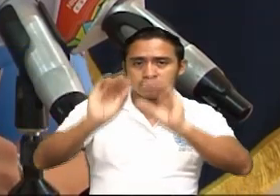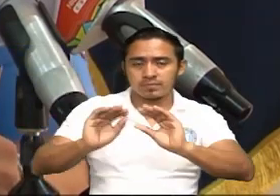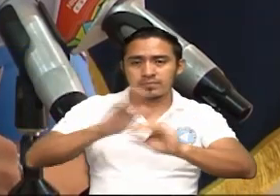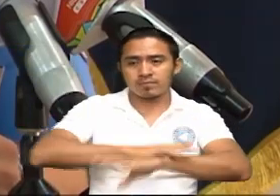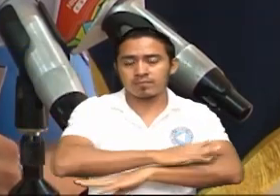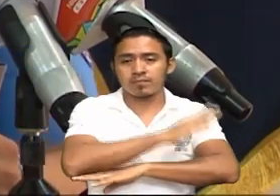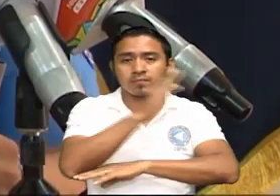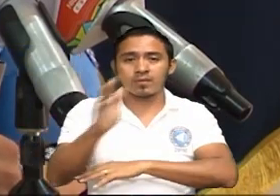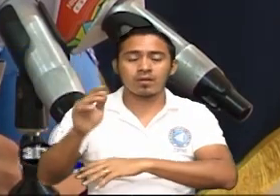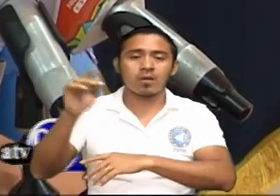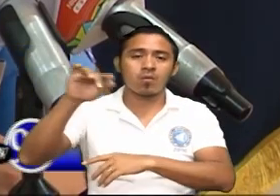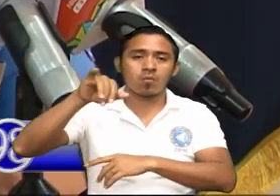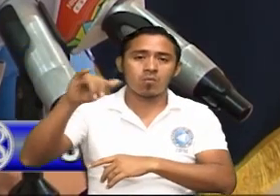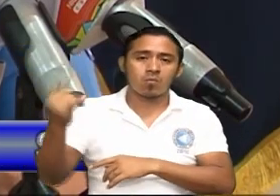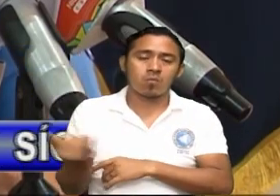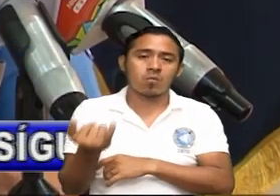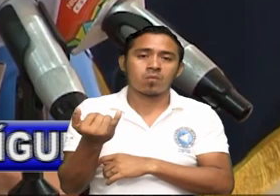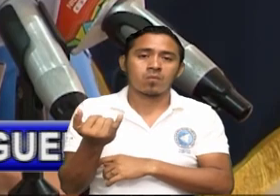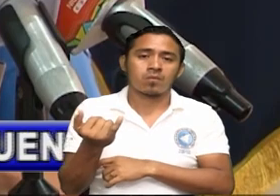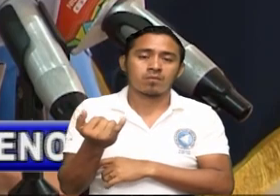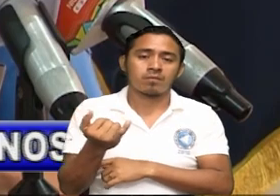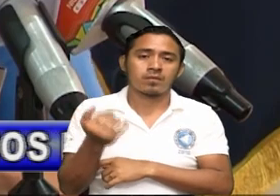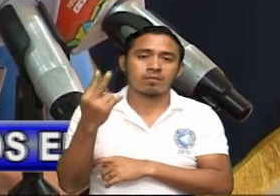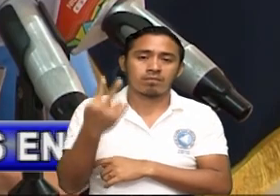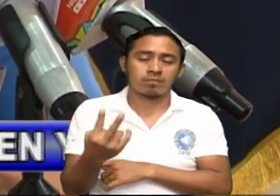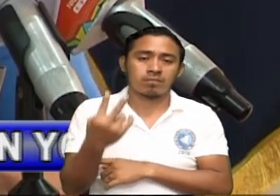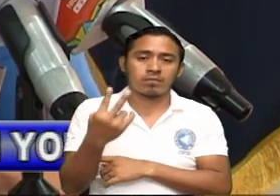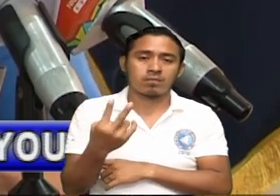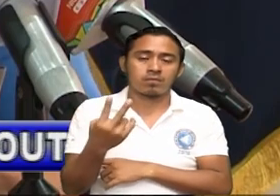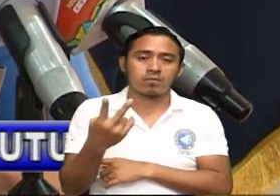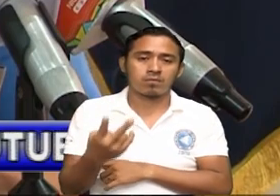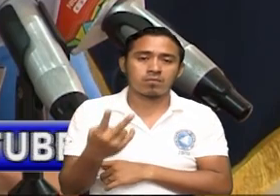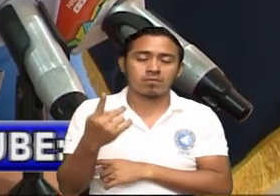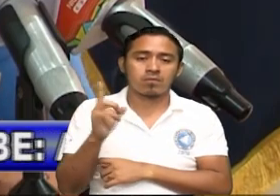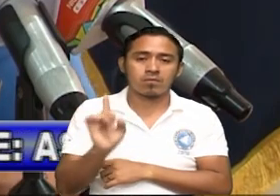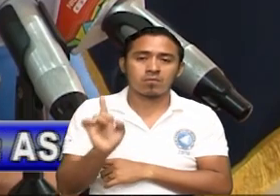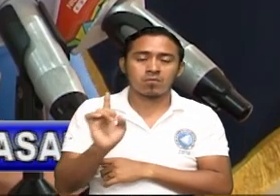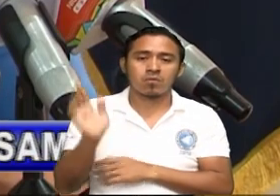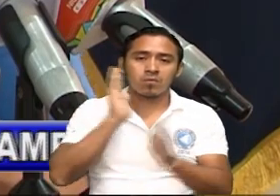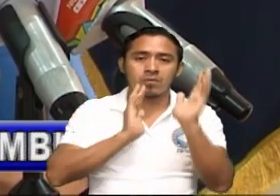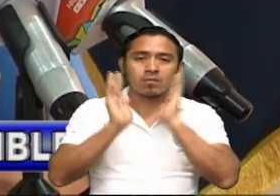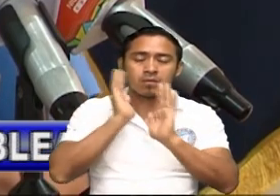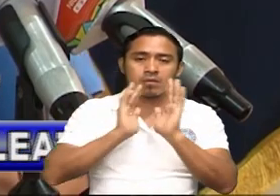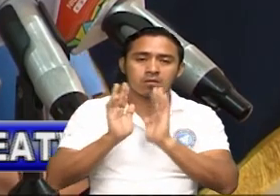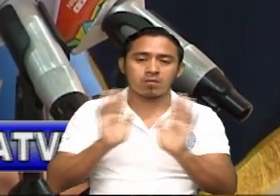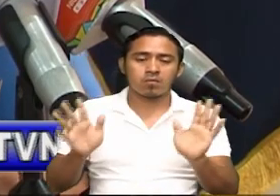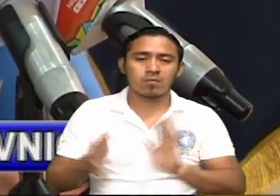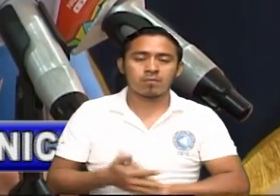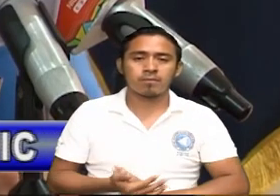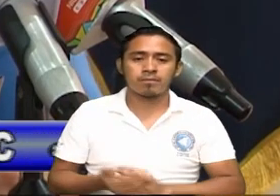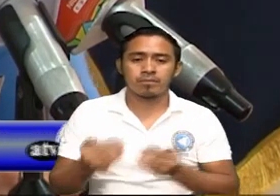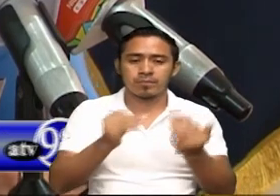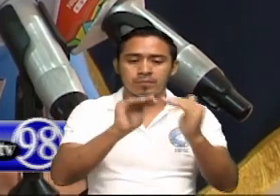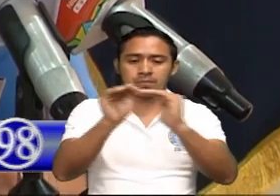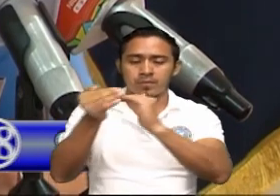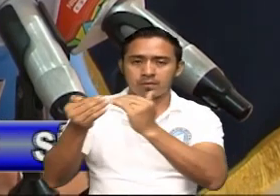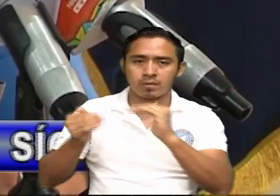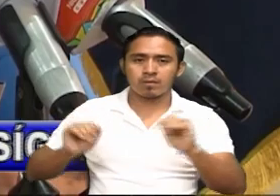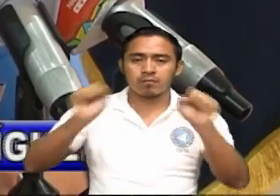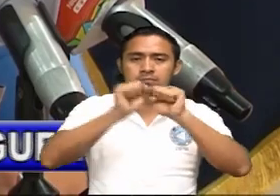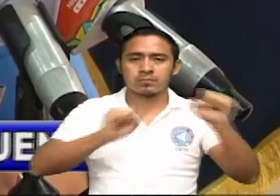jueves 1 de agosto 2019 en los siguientes lugares: Barrio San